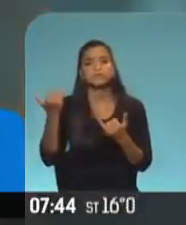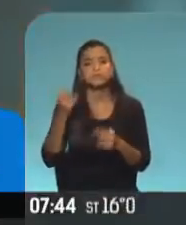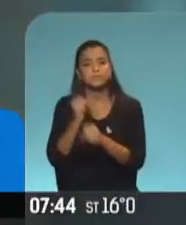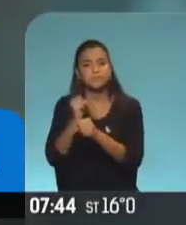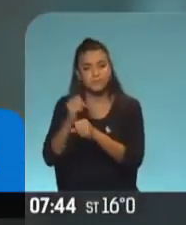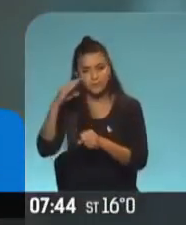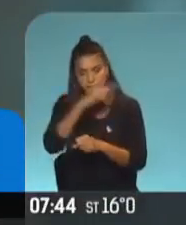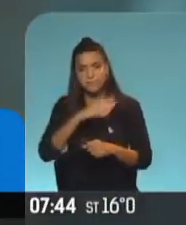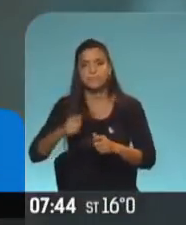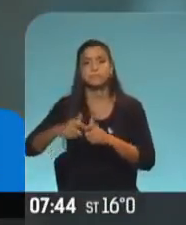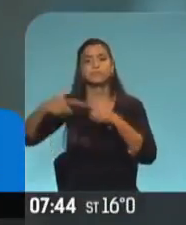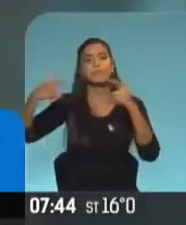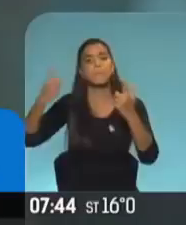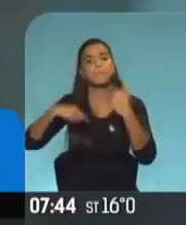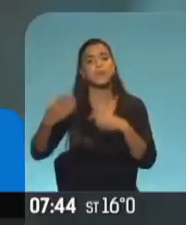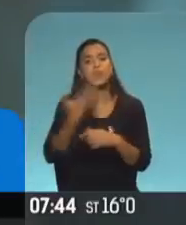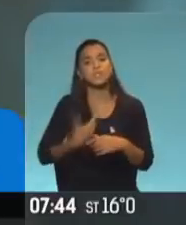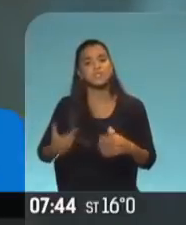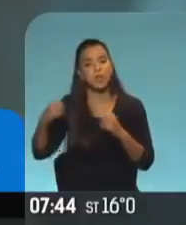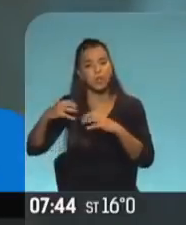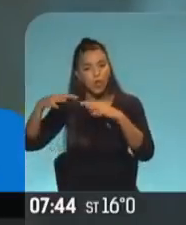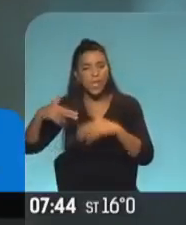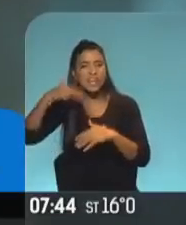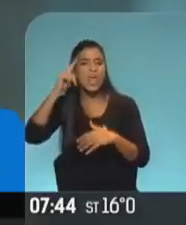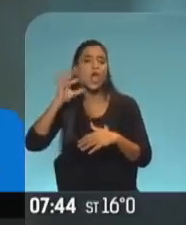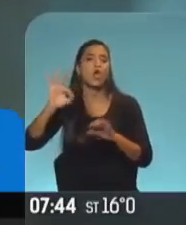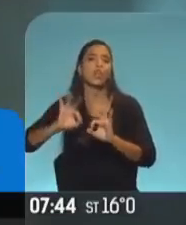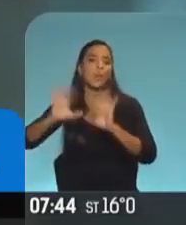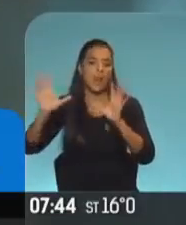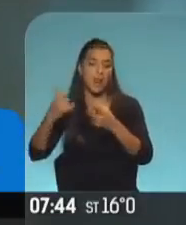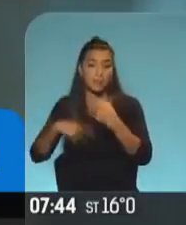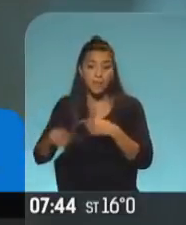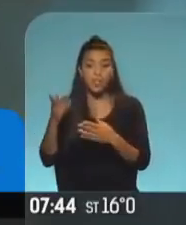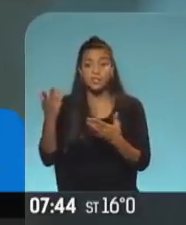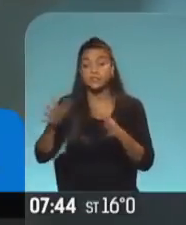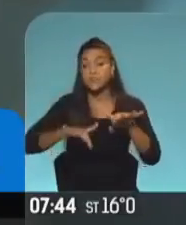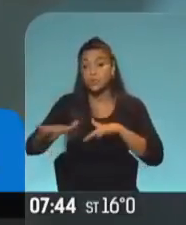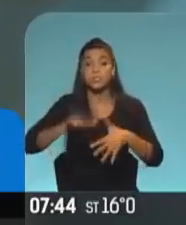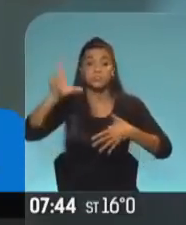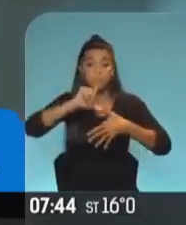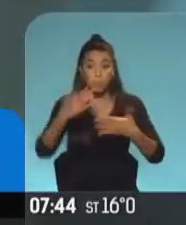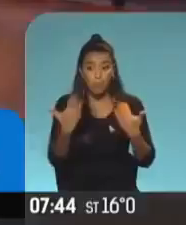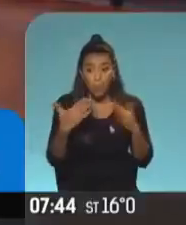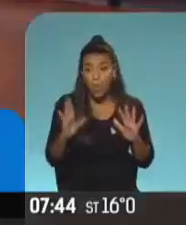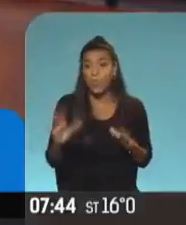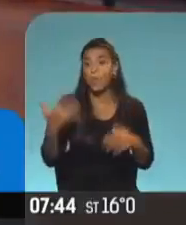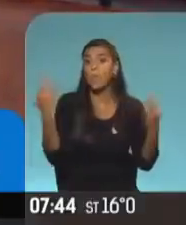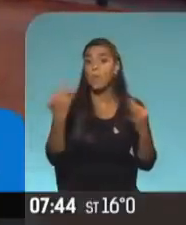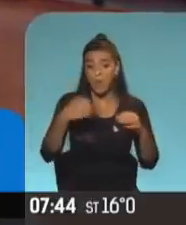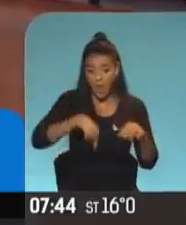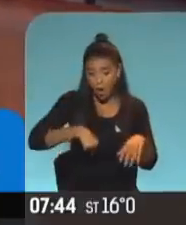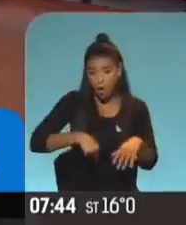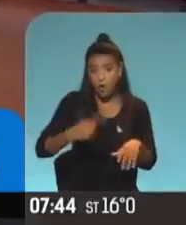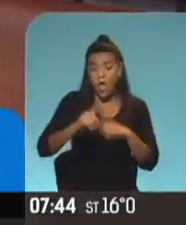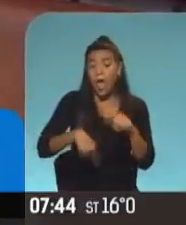grande. Es un país que creció mucho, pero con un estado muy frágil, muy neoliberal y demás. Ahora, lo que te muestra la situación de América Latina es que vos puedes estar de otros países, que vos puedes estar muy bien,